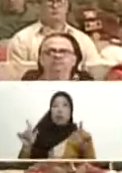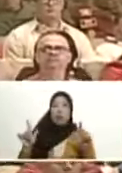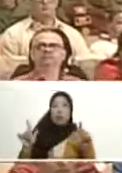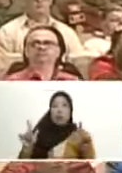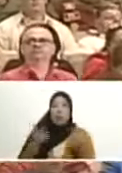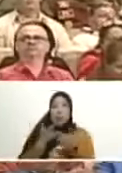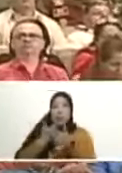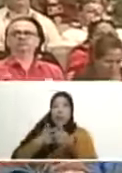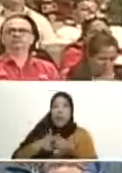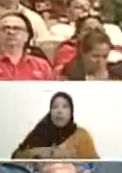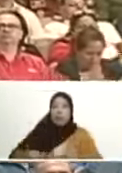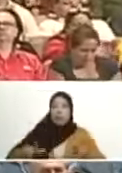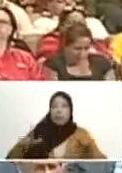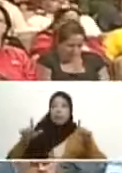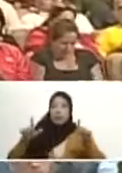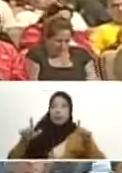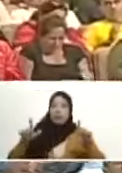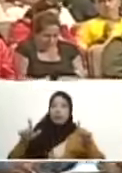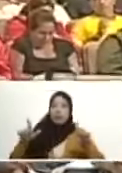libre.